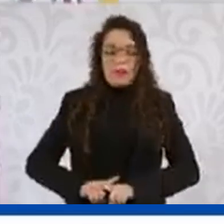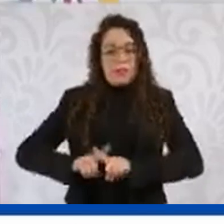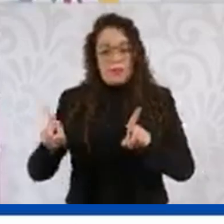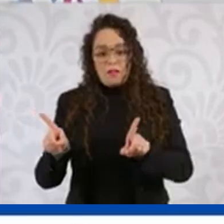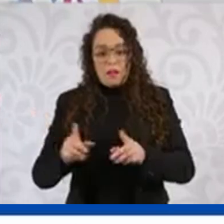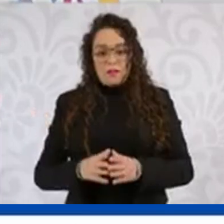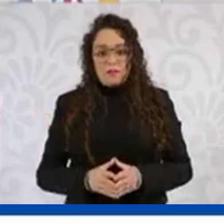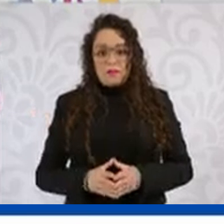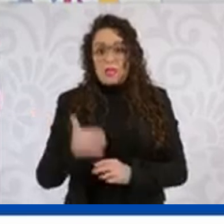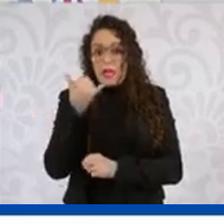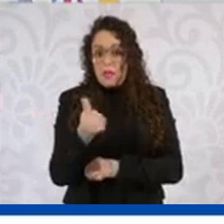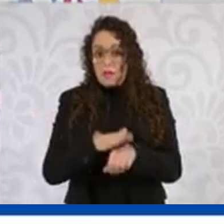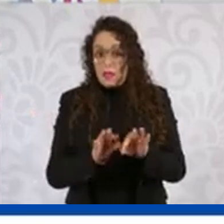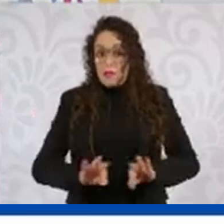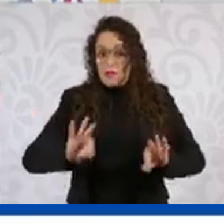ninguna colusión,